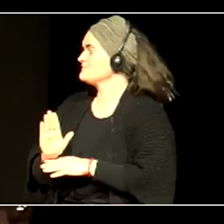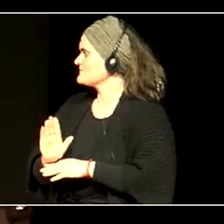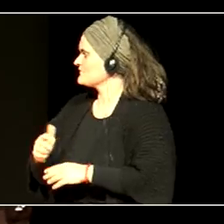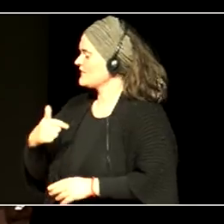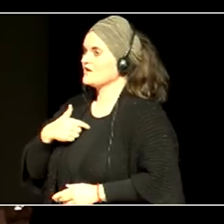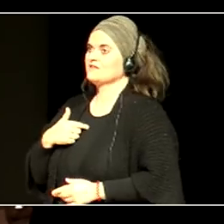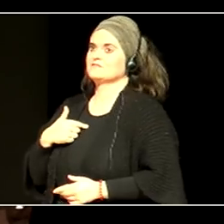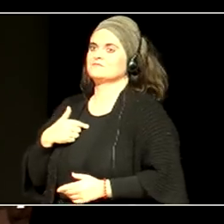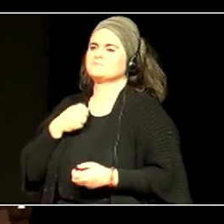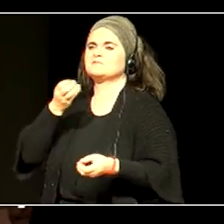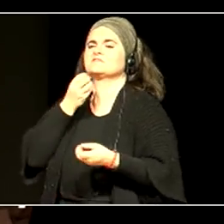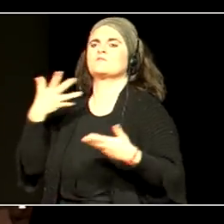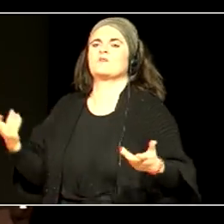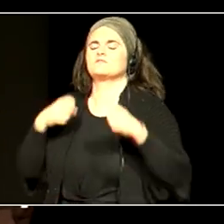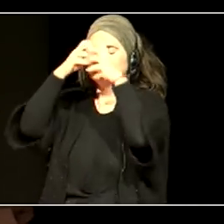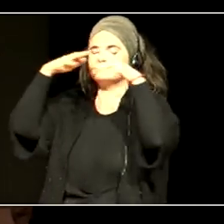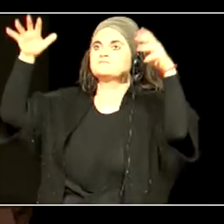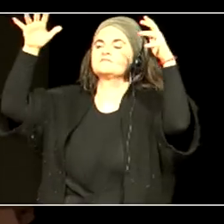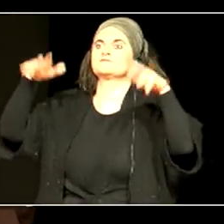queur zur